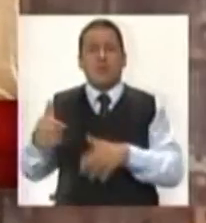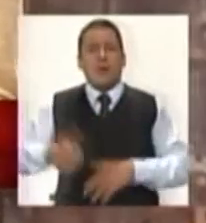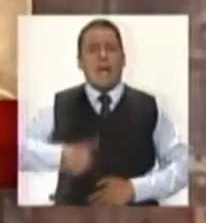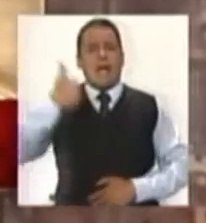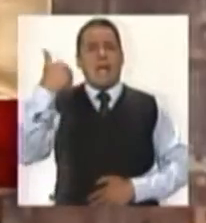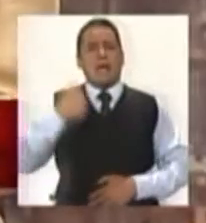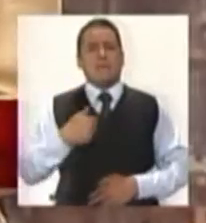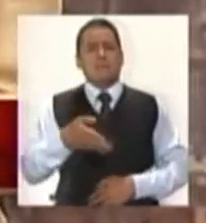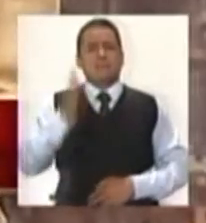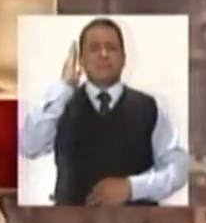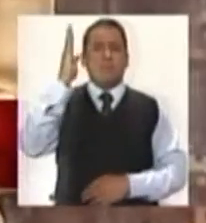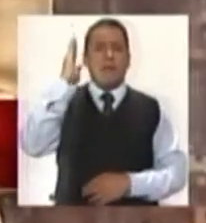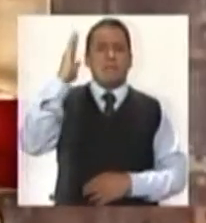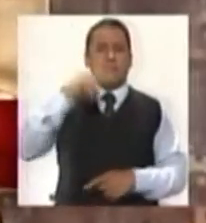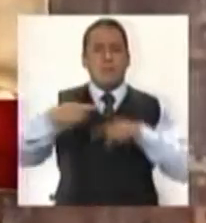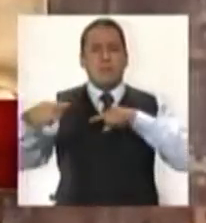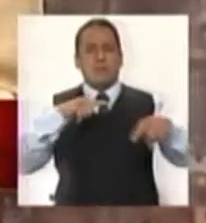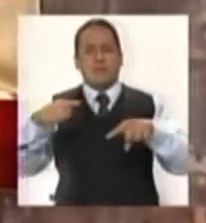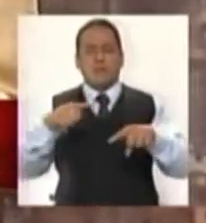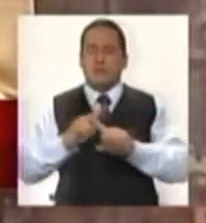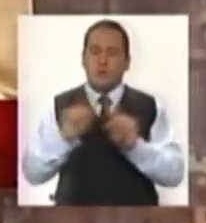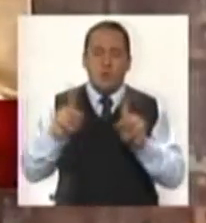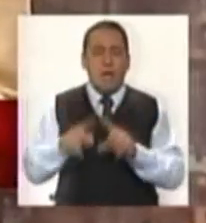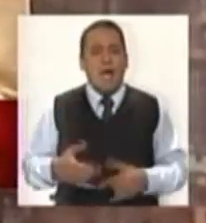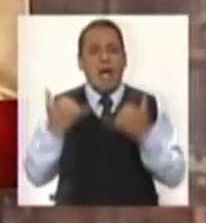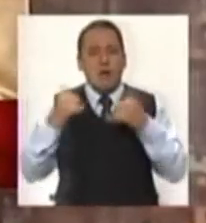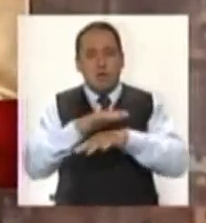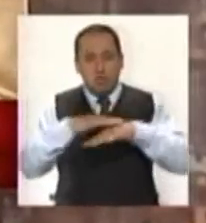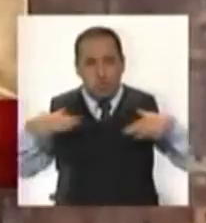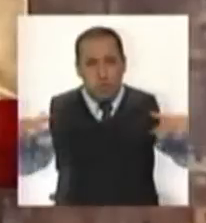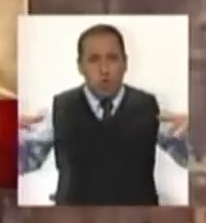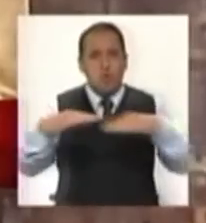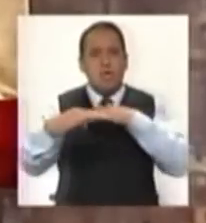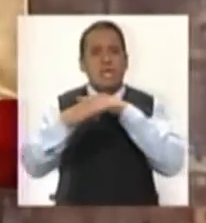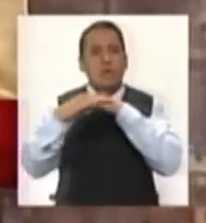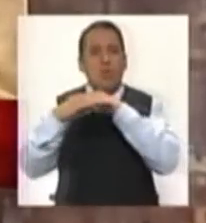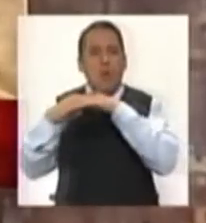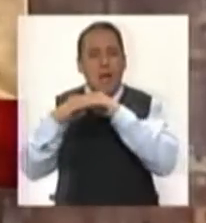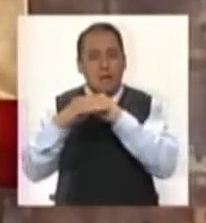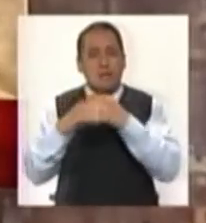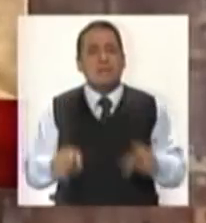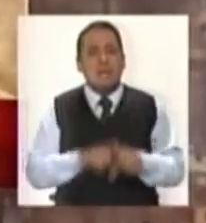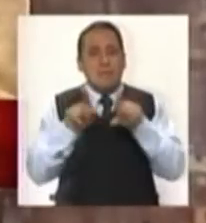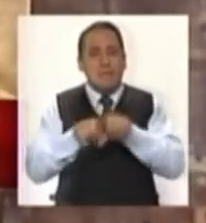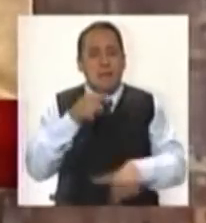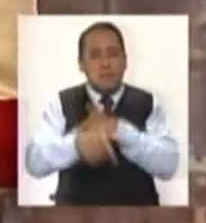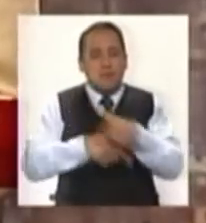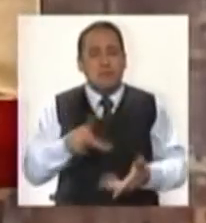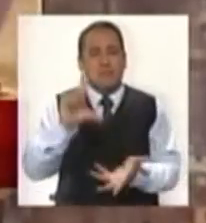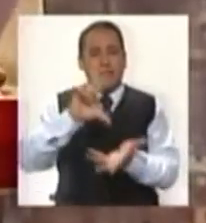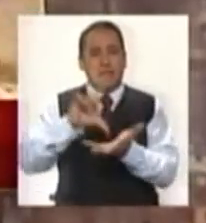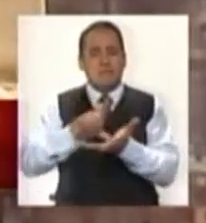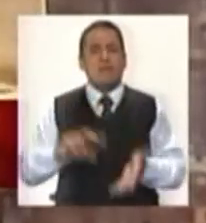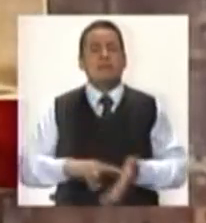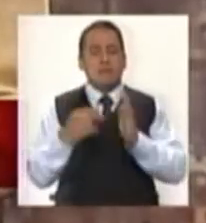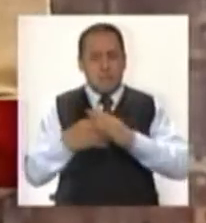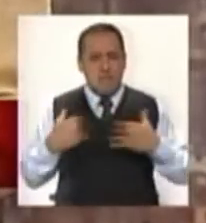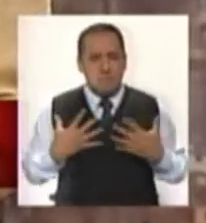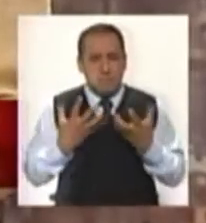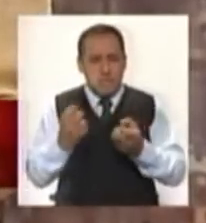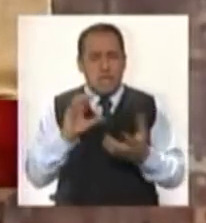los patrones de hacienda o capataces. Ahora todos somos iguales y todos los ciudadanos de Lima somos capaces